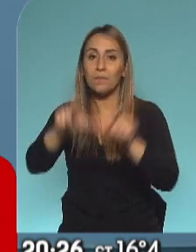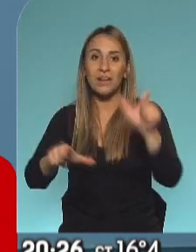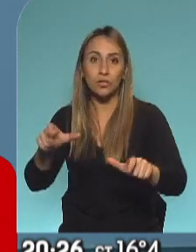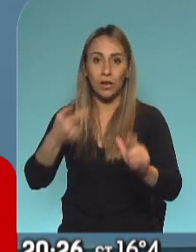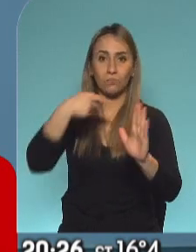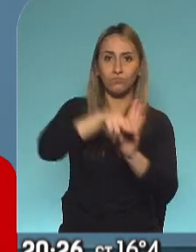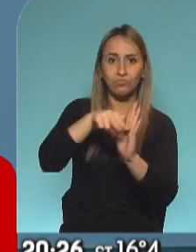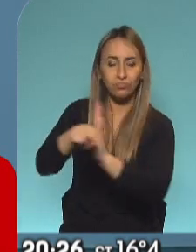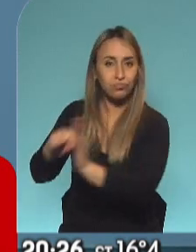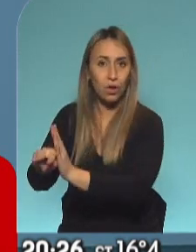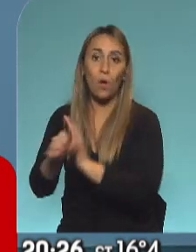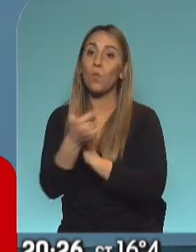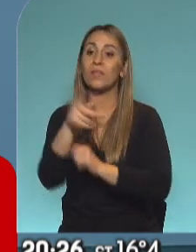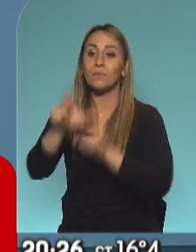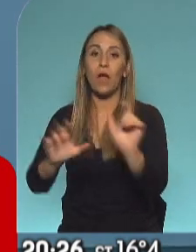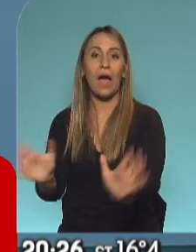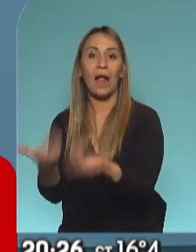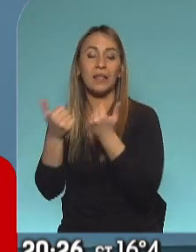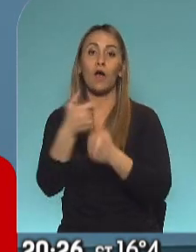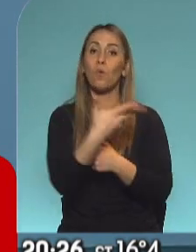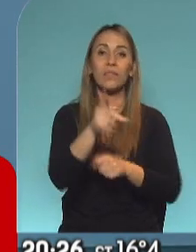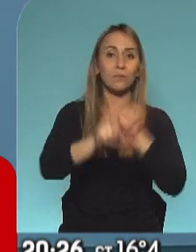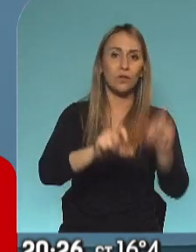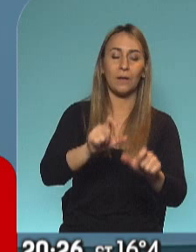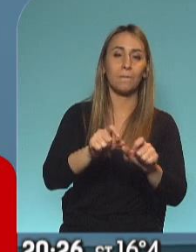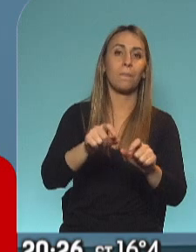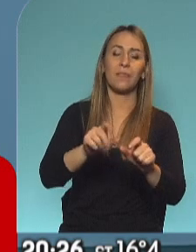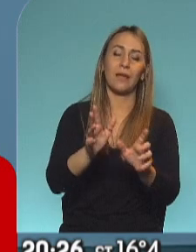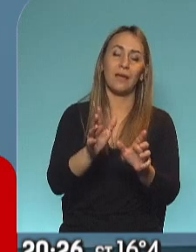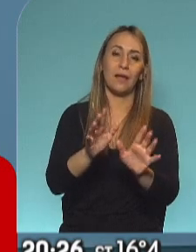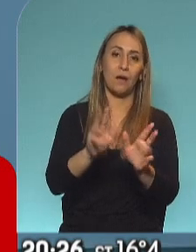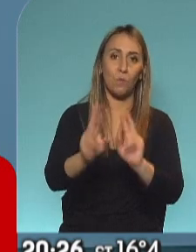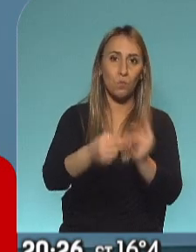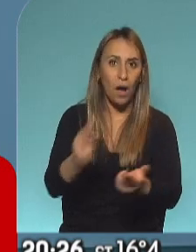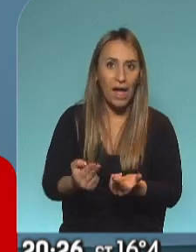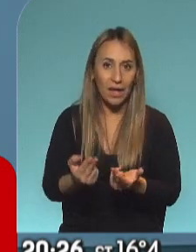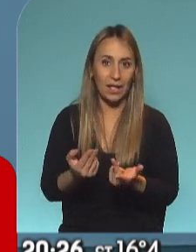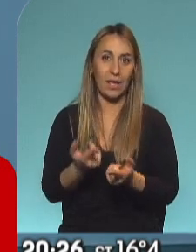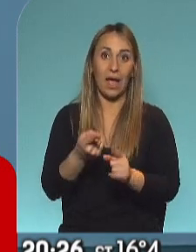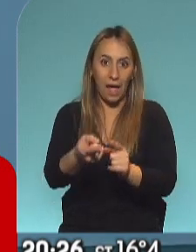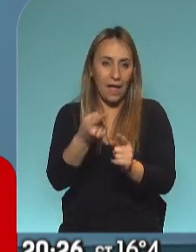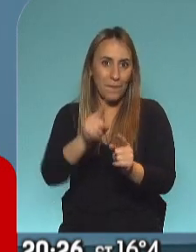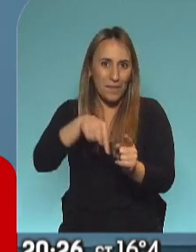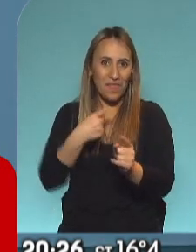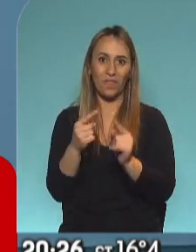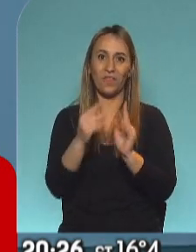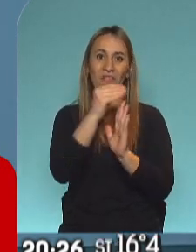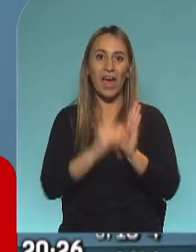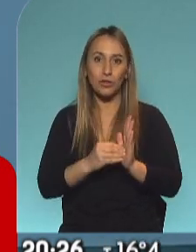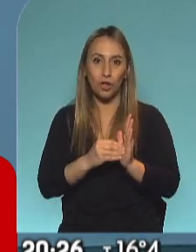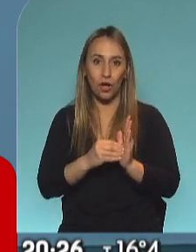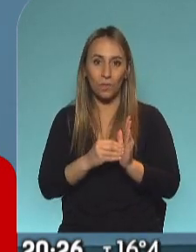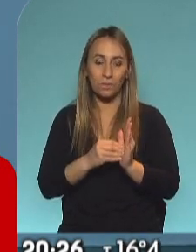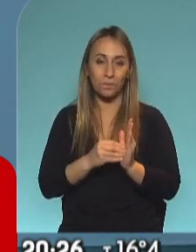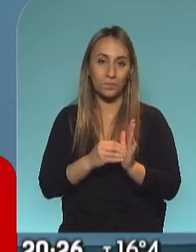salen, egresan por fallecimiento. Ahí pudimos obtener un dato que lo teníamos disociado porque el sistema de